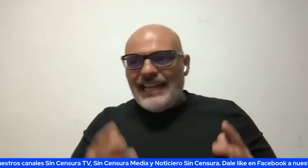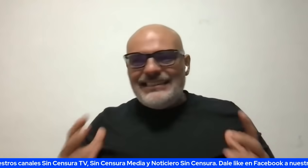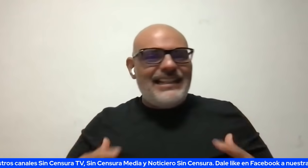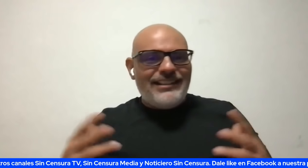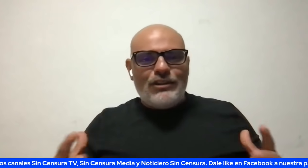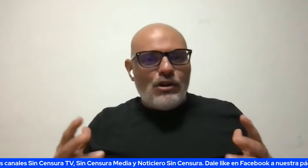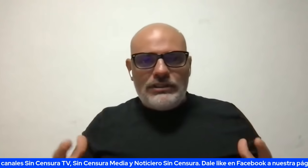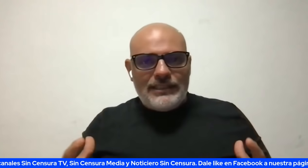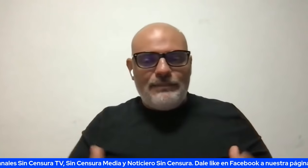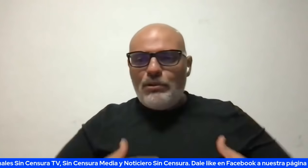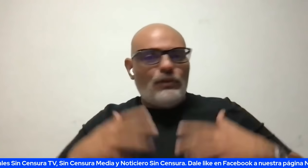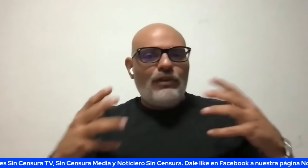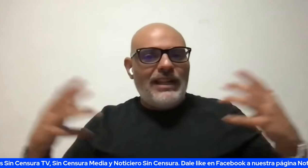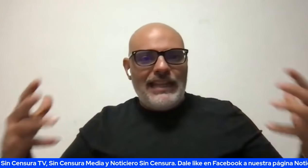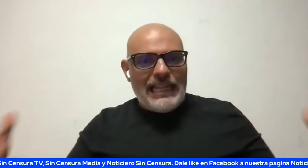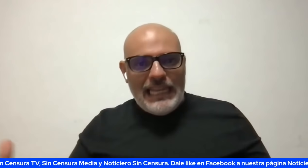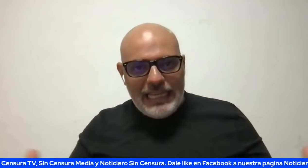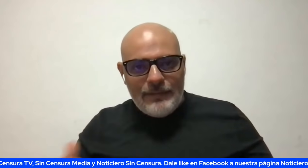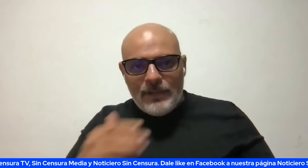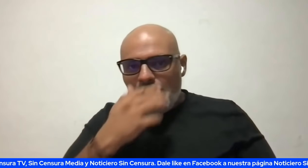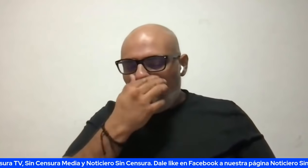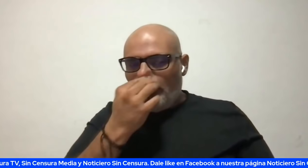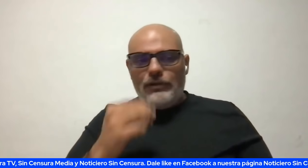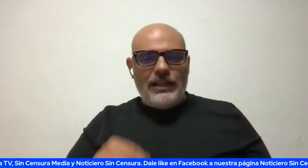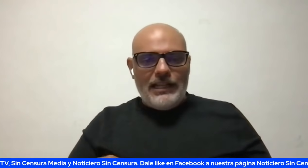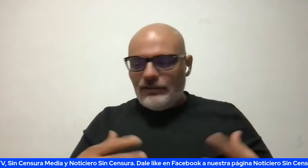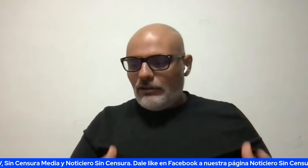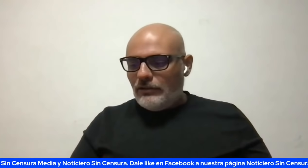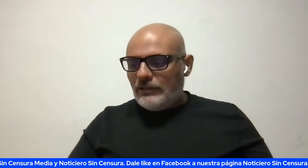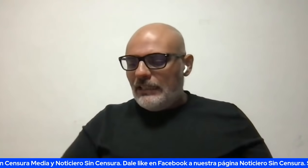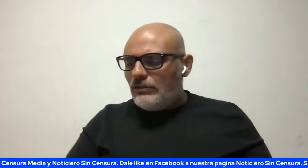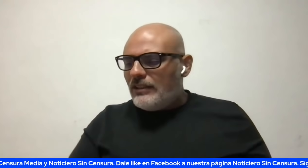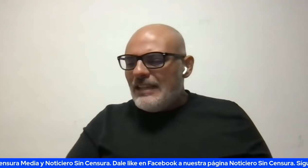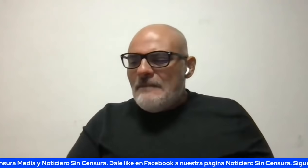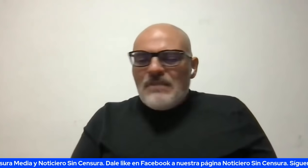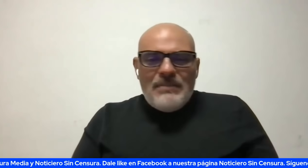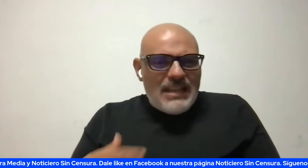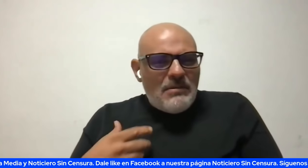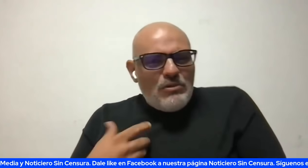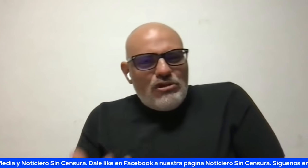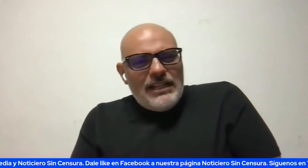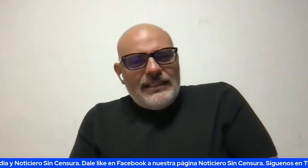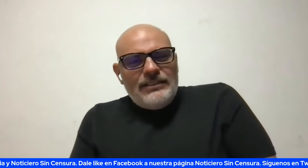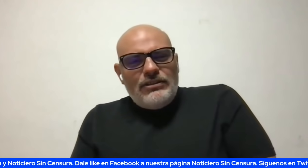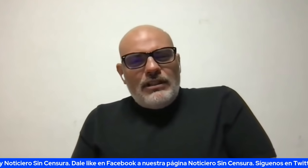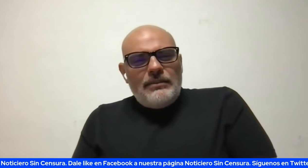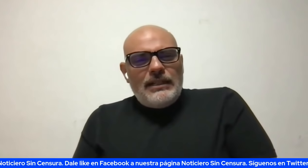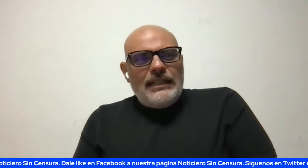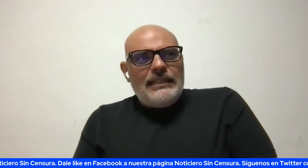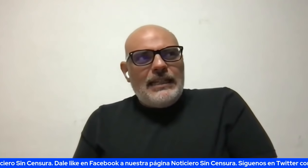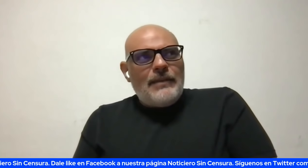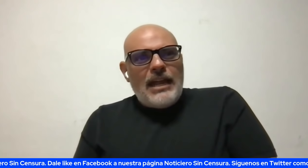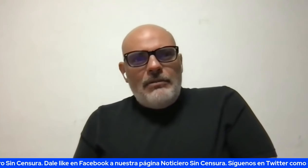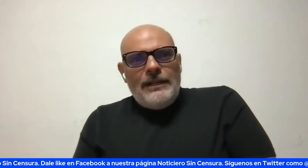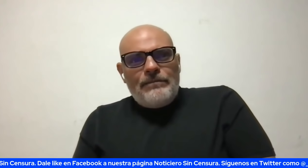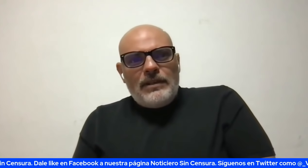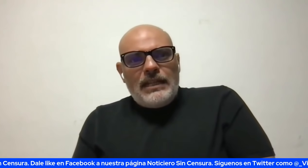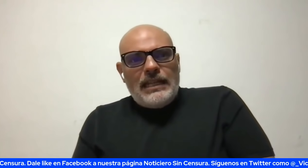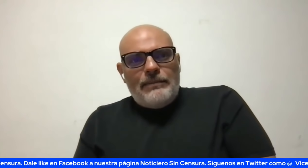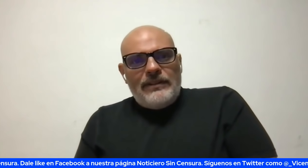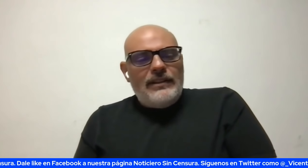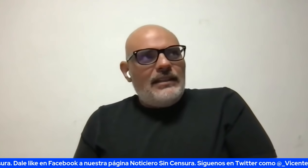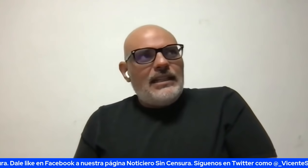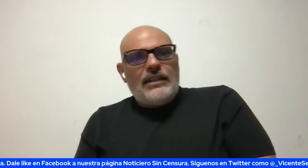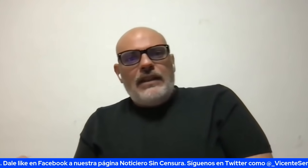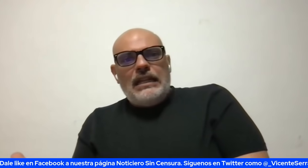manera, a hacer las cosas por fuera de la ley, por fuera de las cosas. Entonces, me llama mucho la atención que Margarita hable